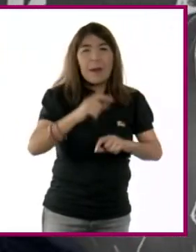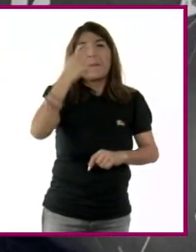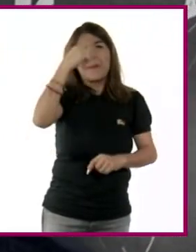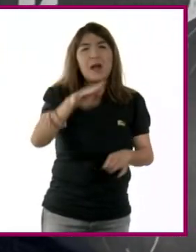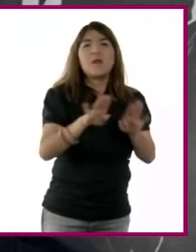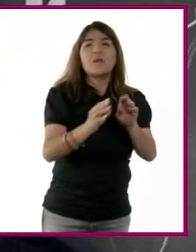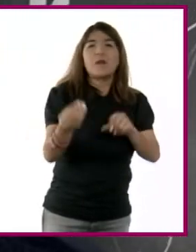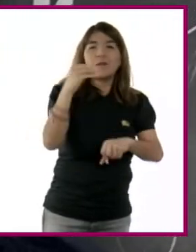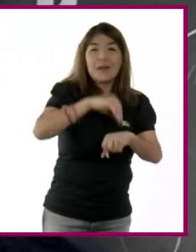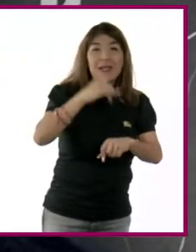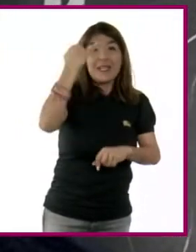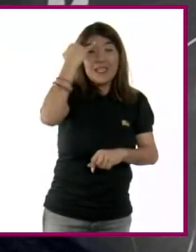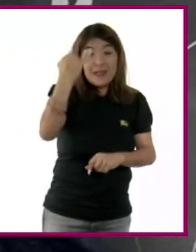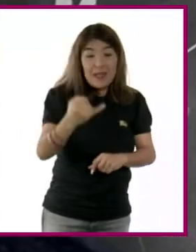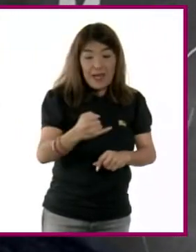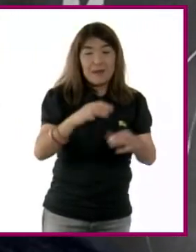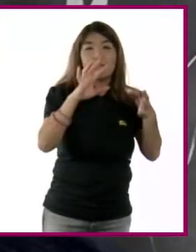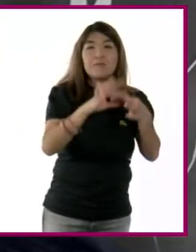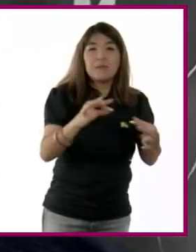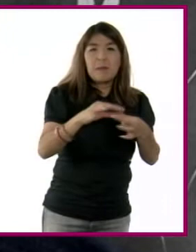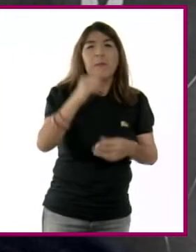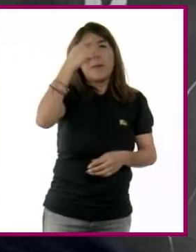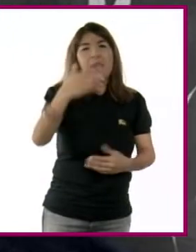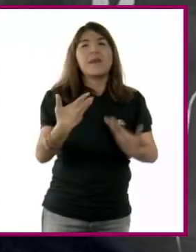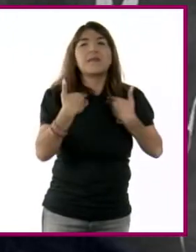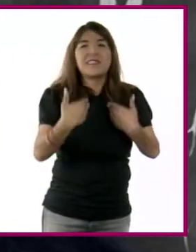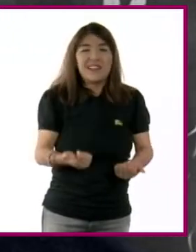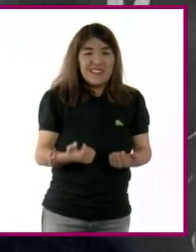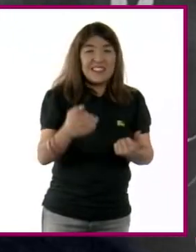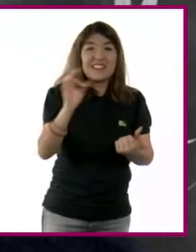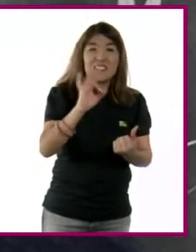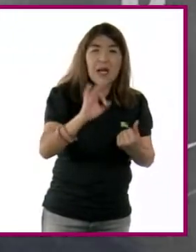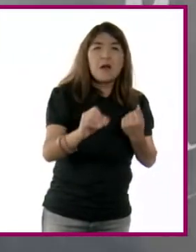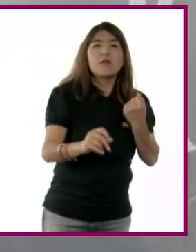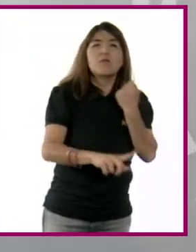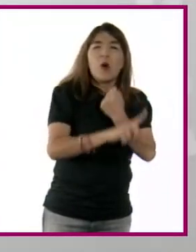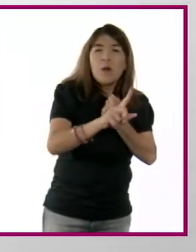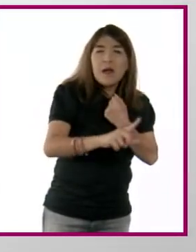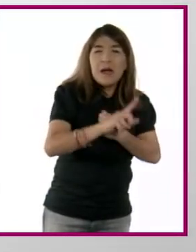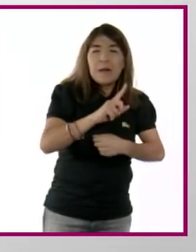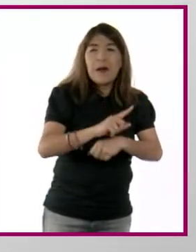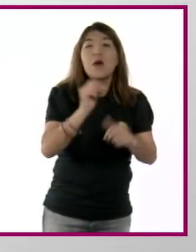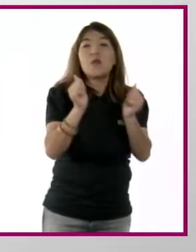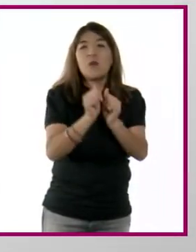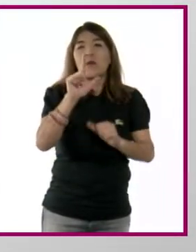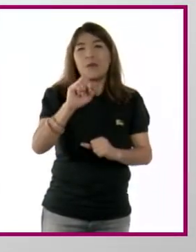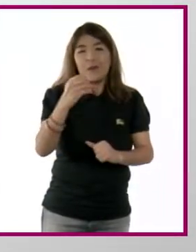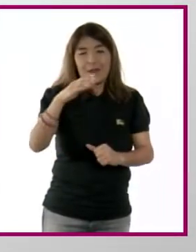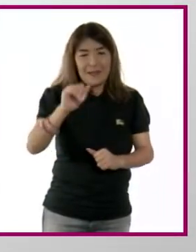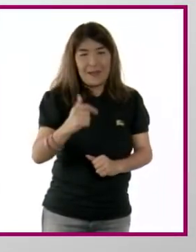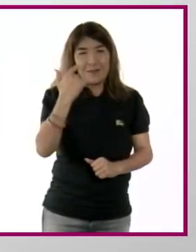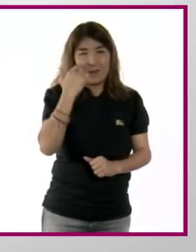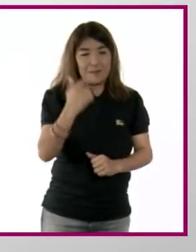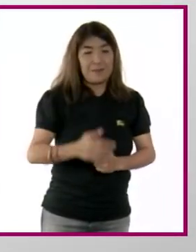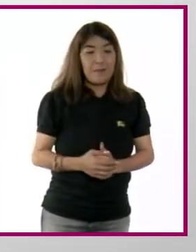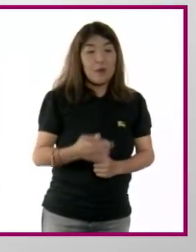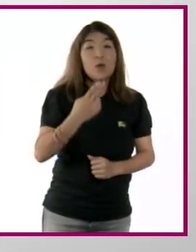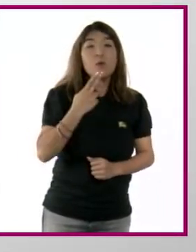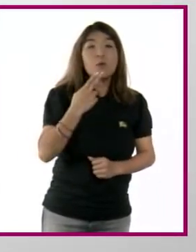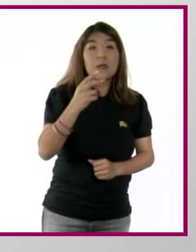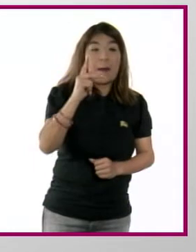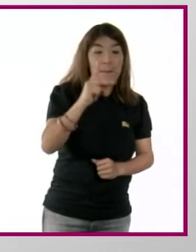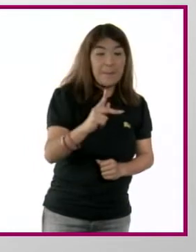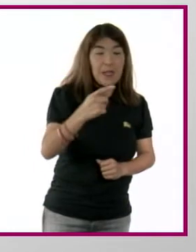ideas y afirmaciones. Esto ayuda a entender complejos argumentos lógicos. Utilizamos variables como la P y la Q